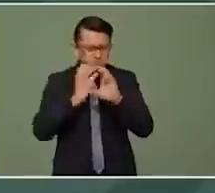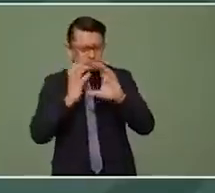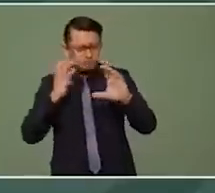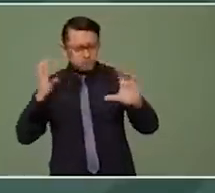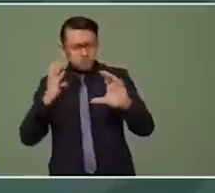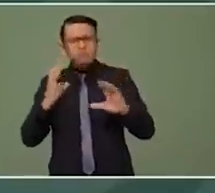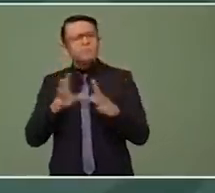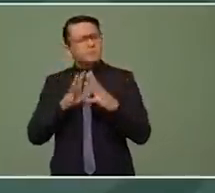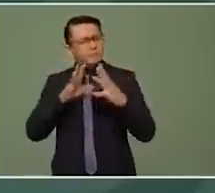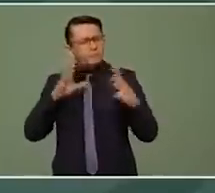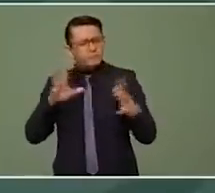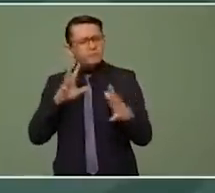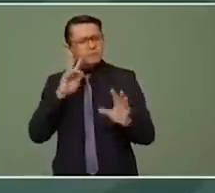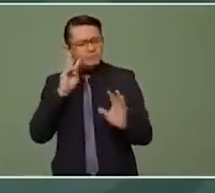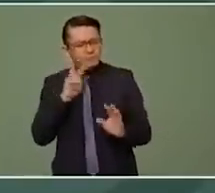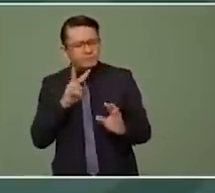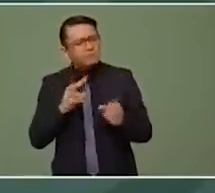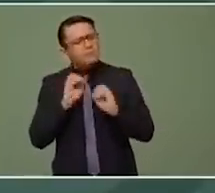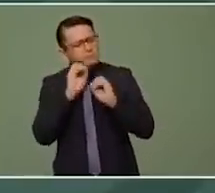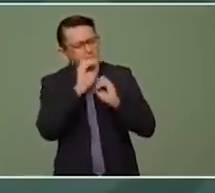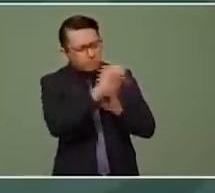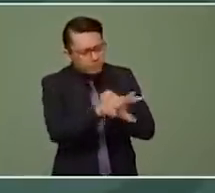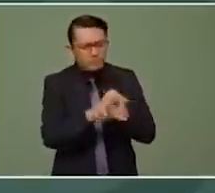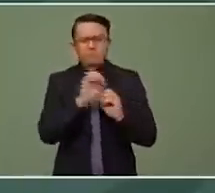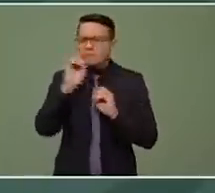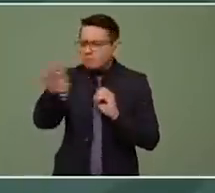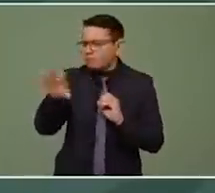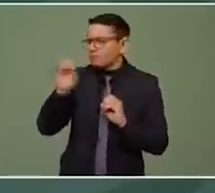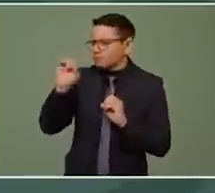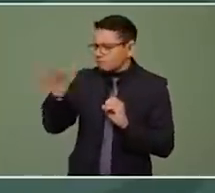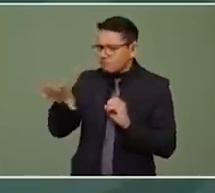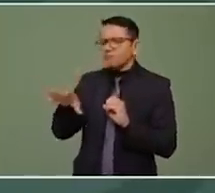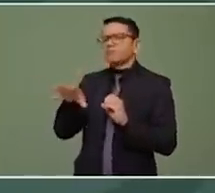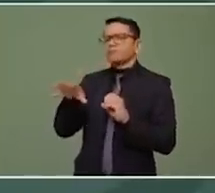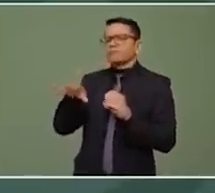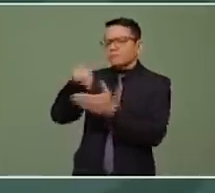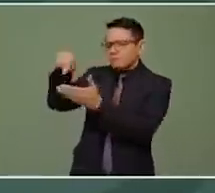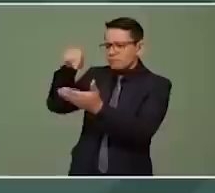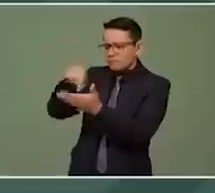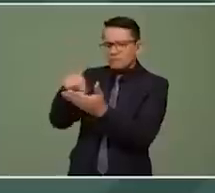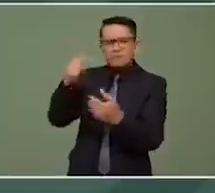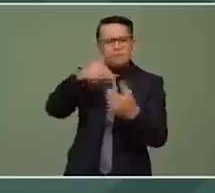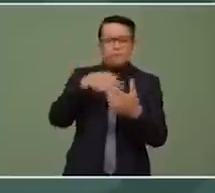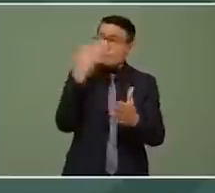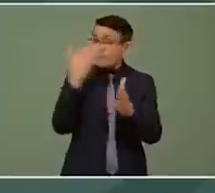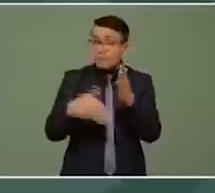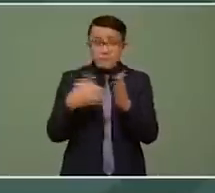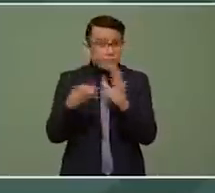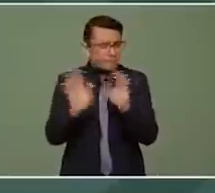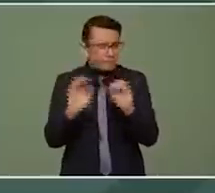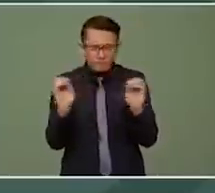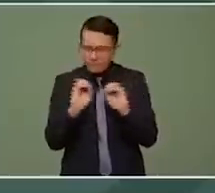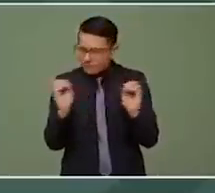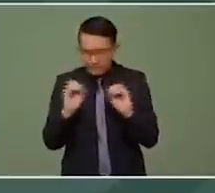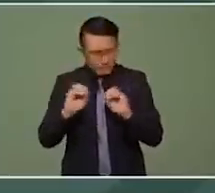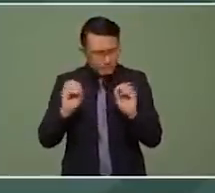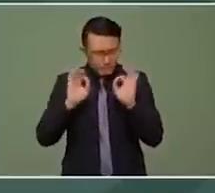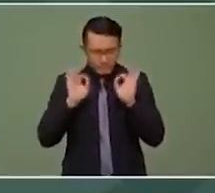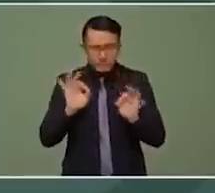tanque para enfrentar cualquier emergencia y que nos falte la